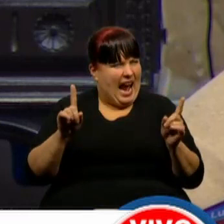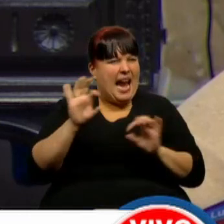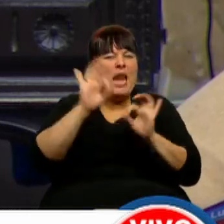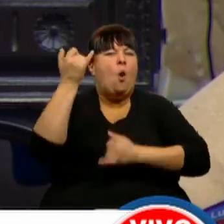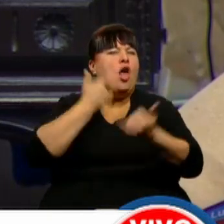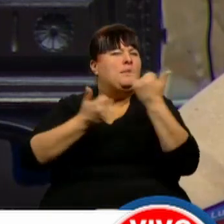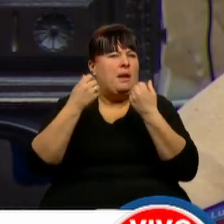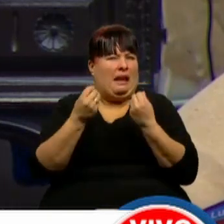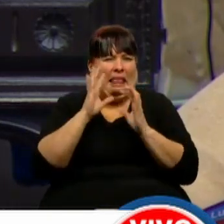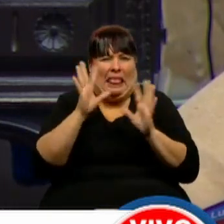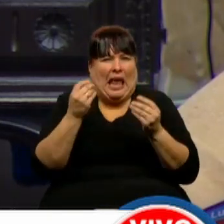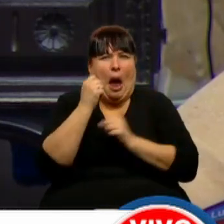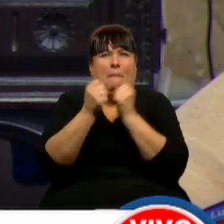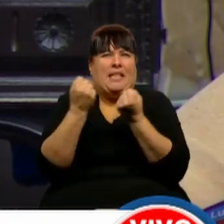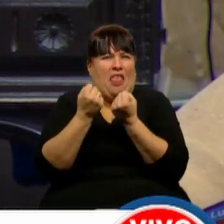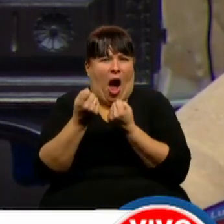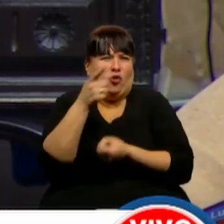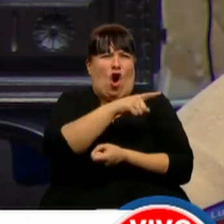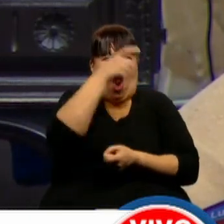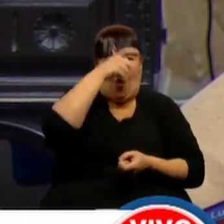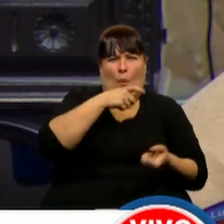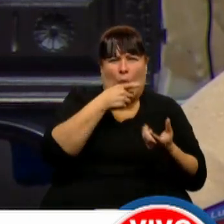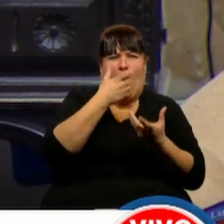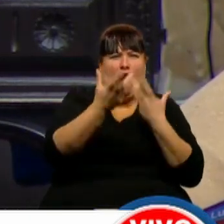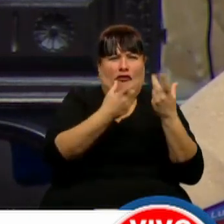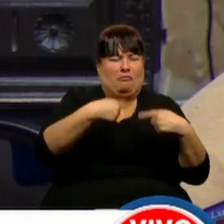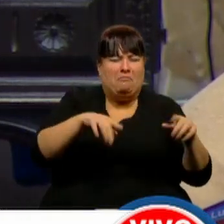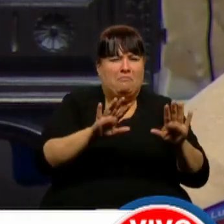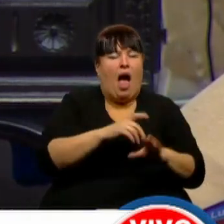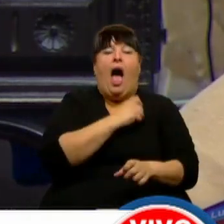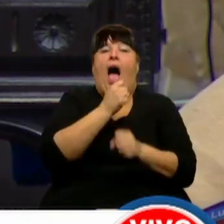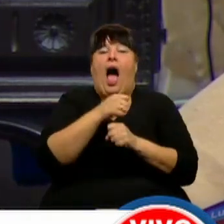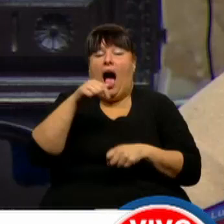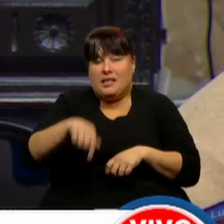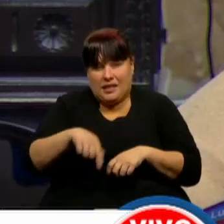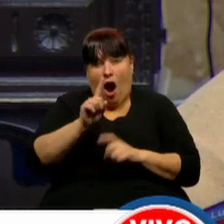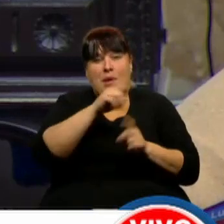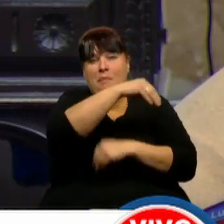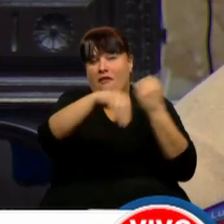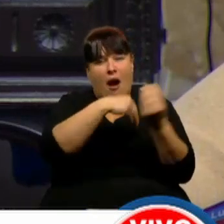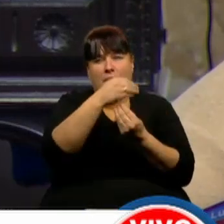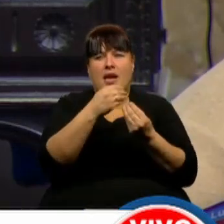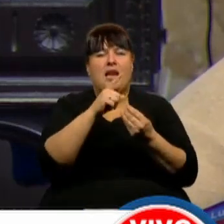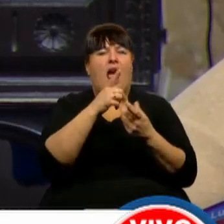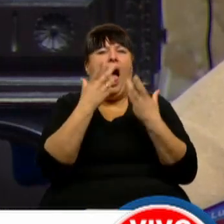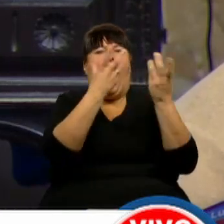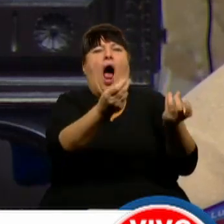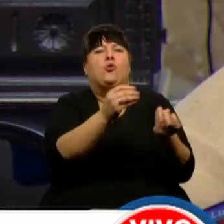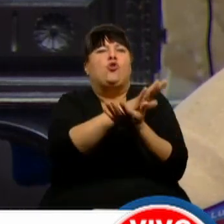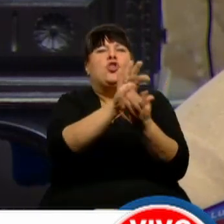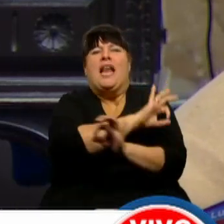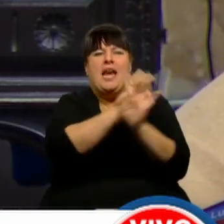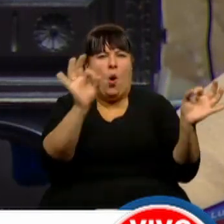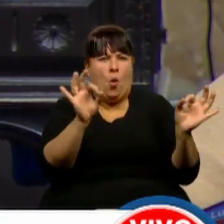nos explicó tampoco qué tienen que ver las concesionarias con los brigadistas, pero al día de hoy esas familias no tuvieron ningún tipo de respuesta. Por